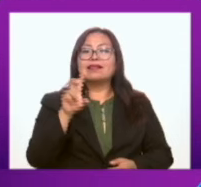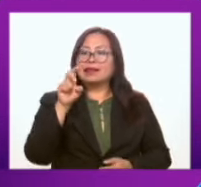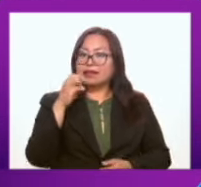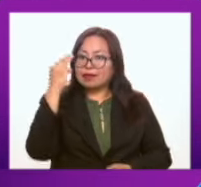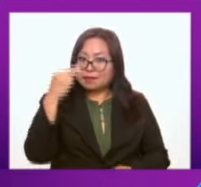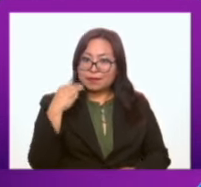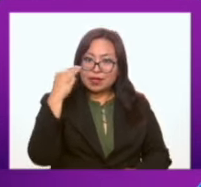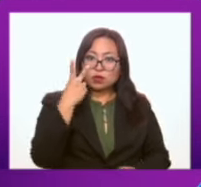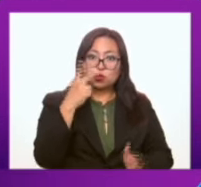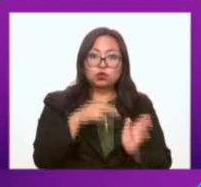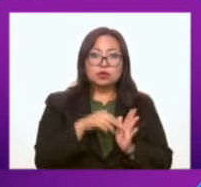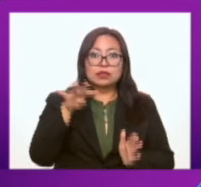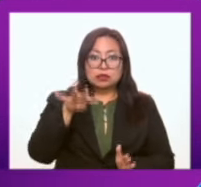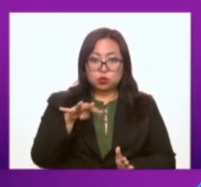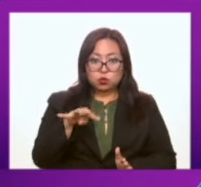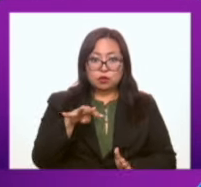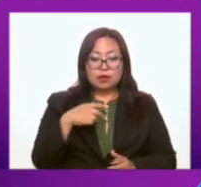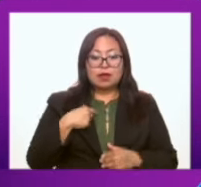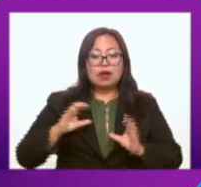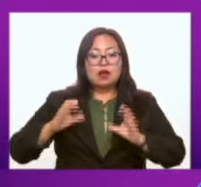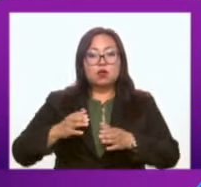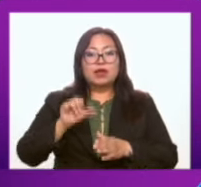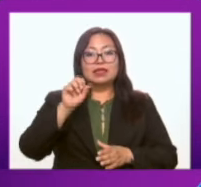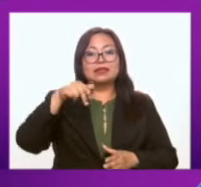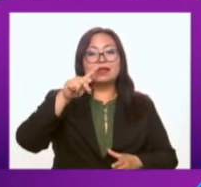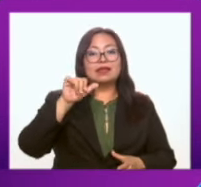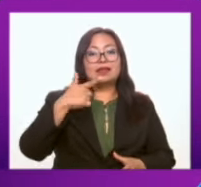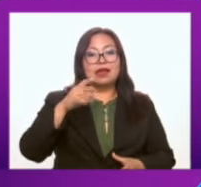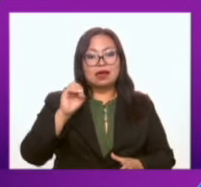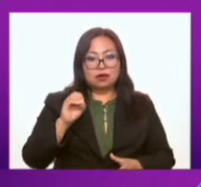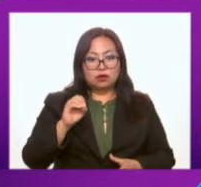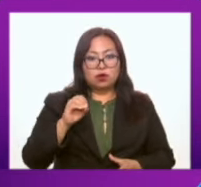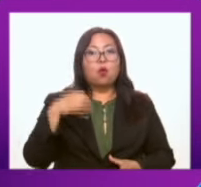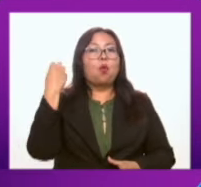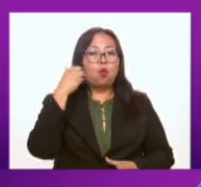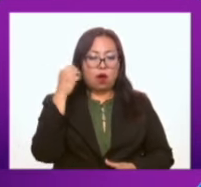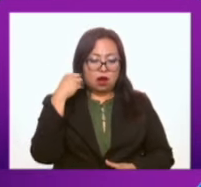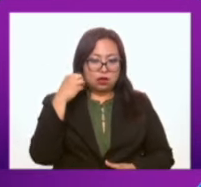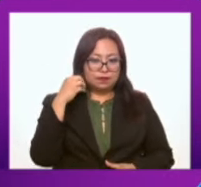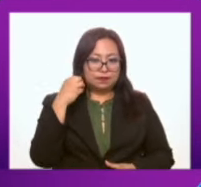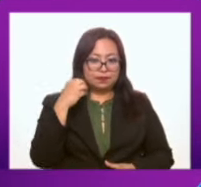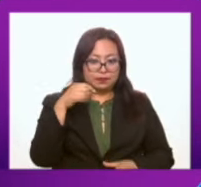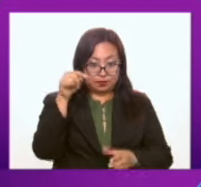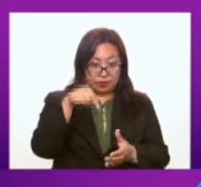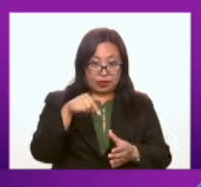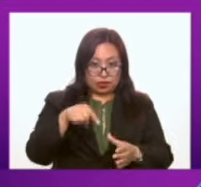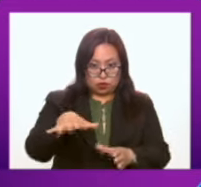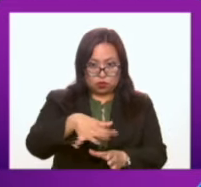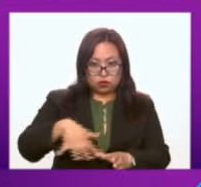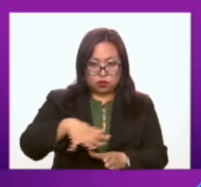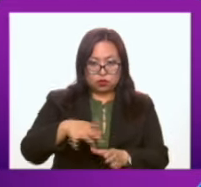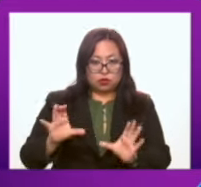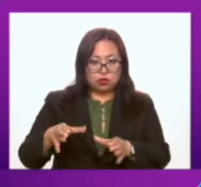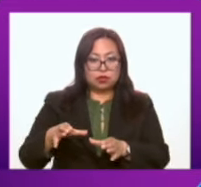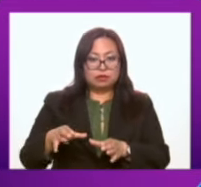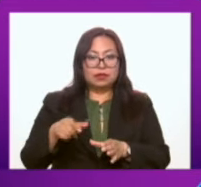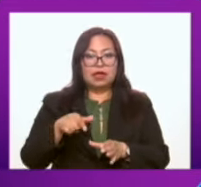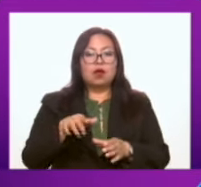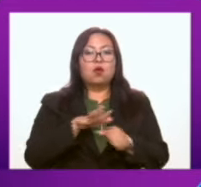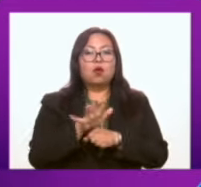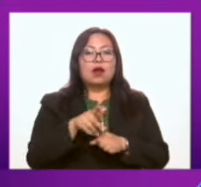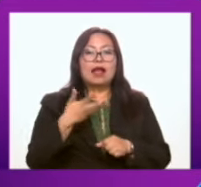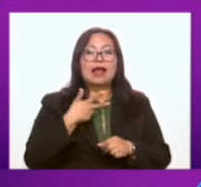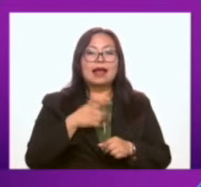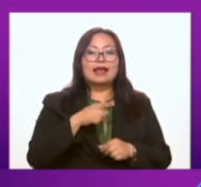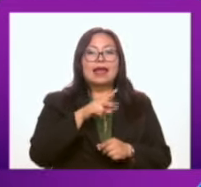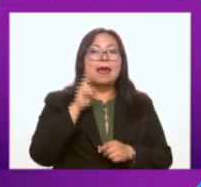de 2019 en la comunidad de Santiago, Loayagá, Oaxaca. 1. Visión de beneficio